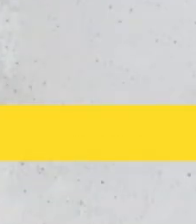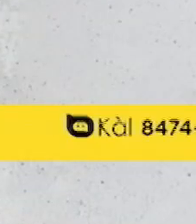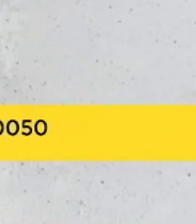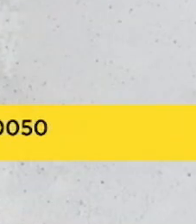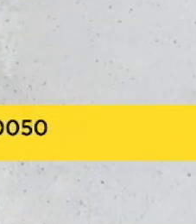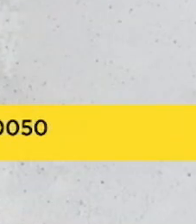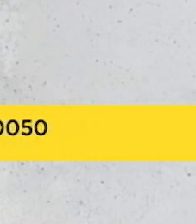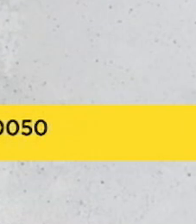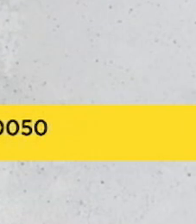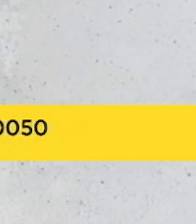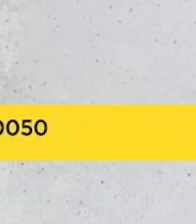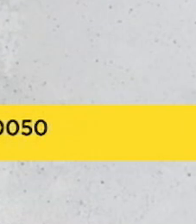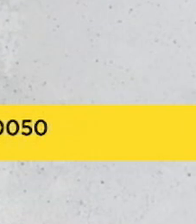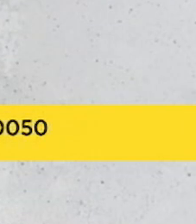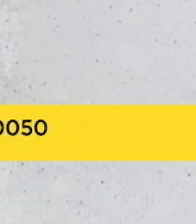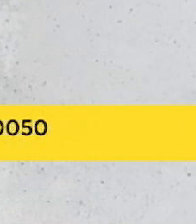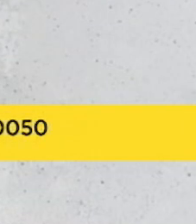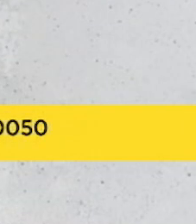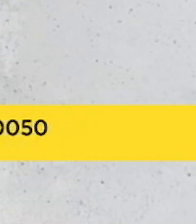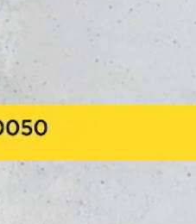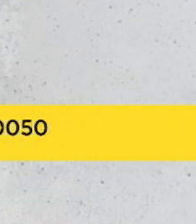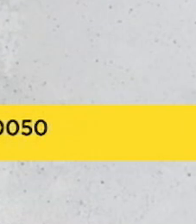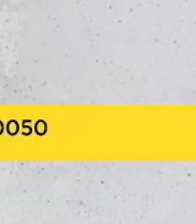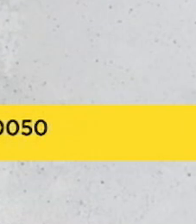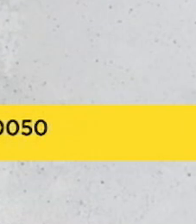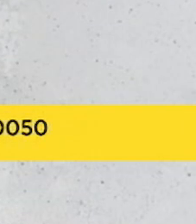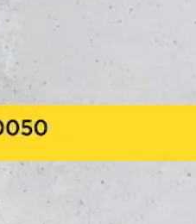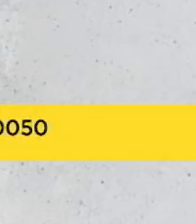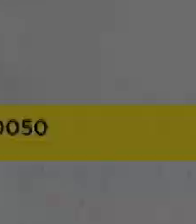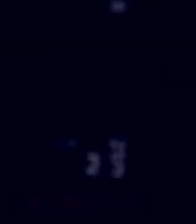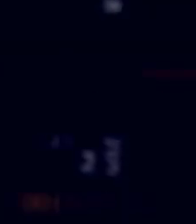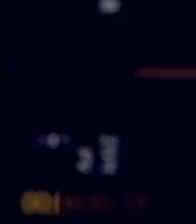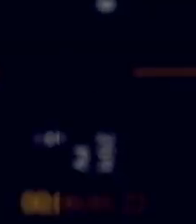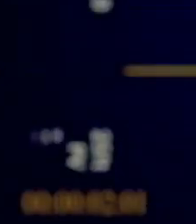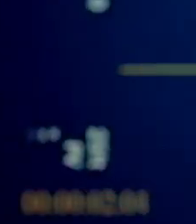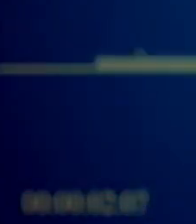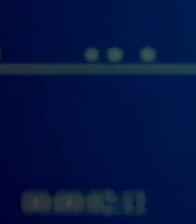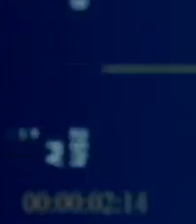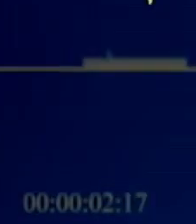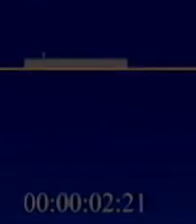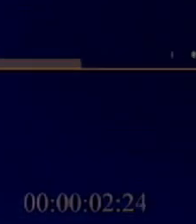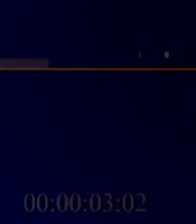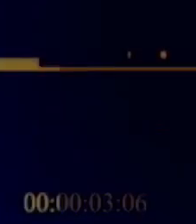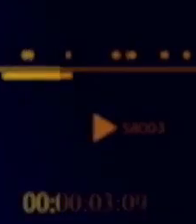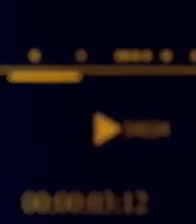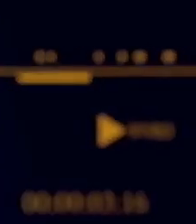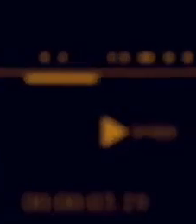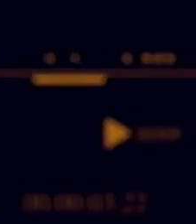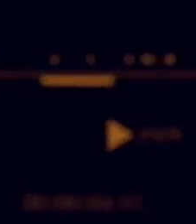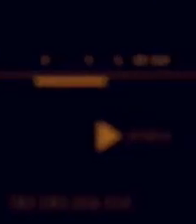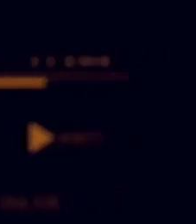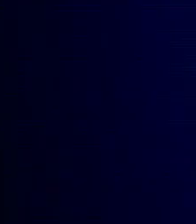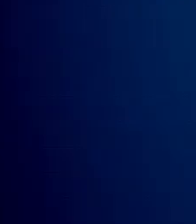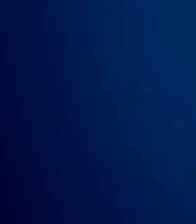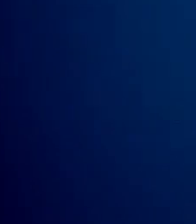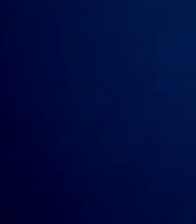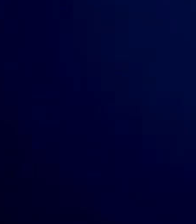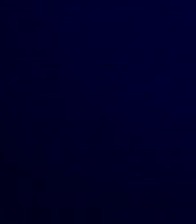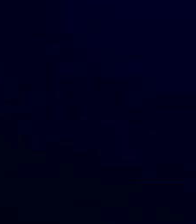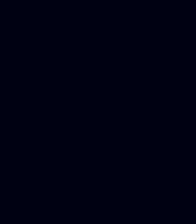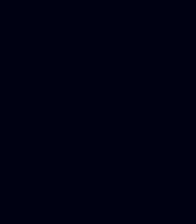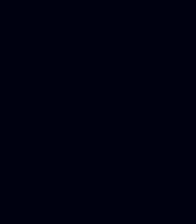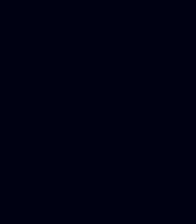TeleINS con su intermediario de seguros o en grupoins.com. En Construyendo la Costa Rica del